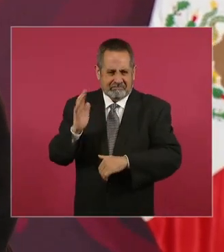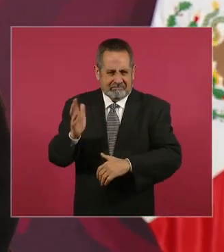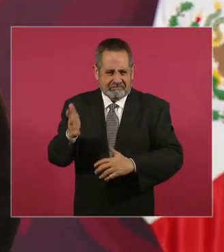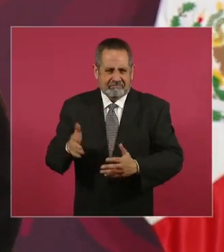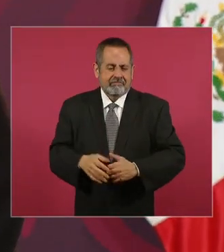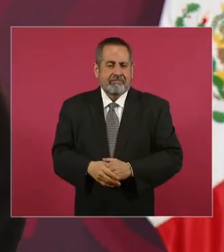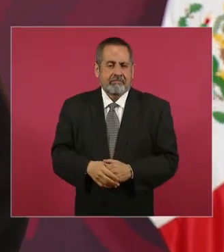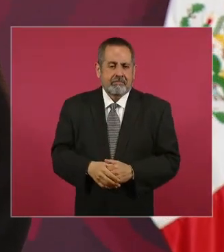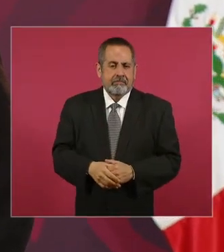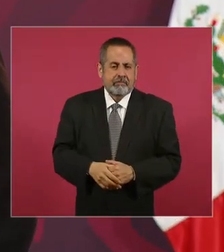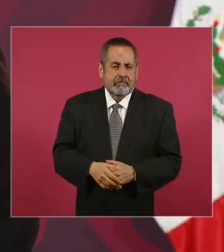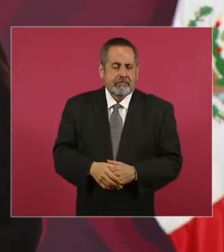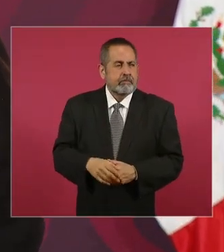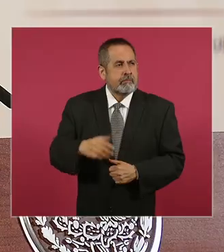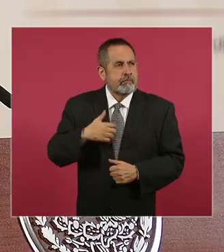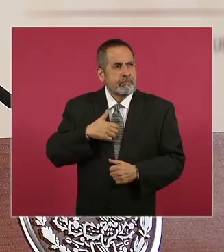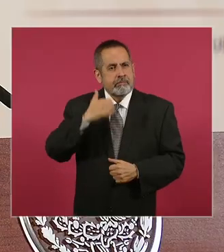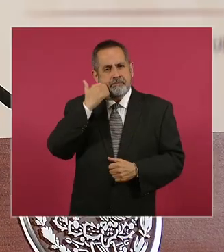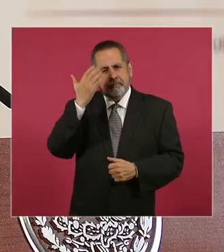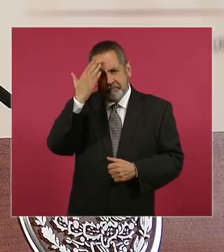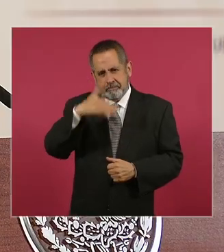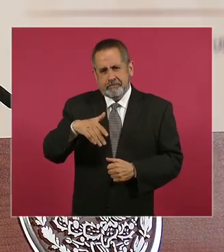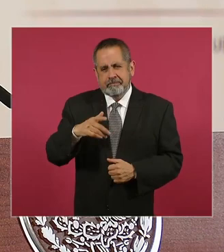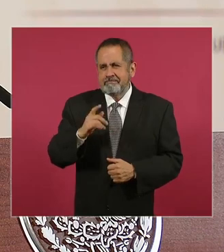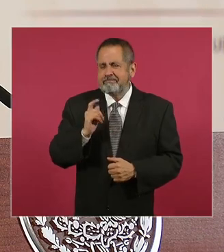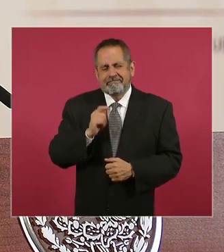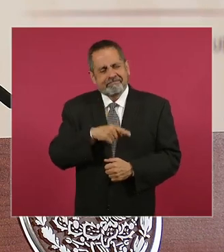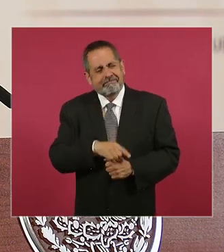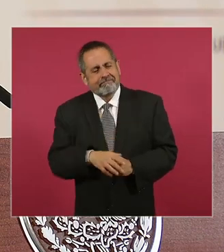y me gustaría saber